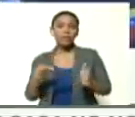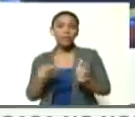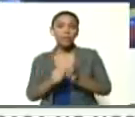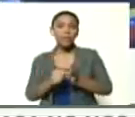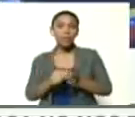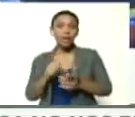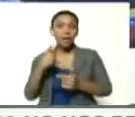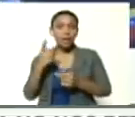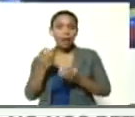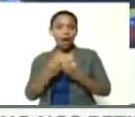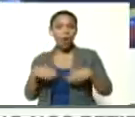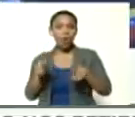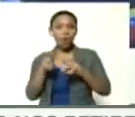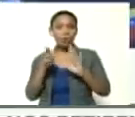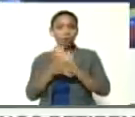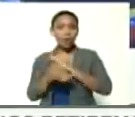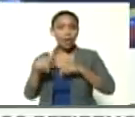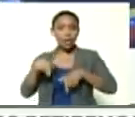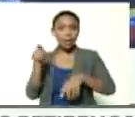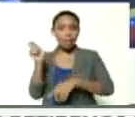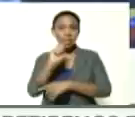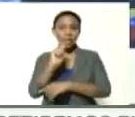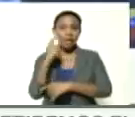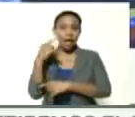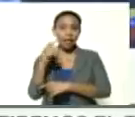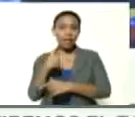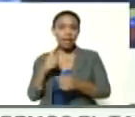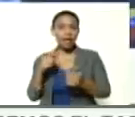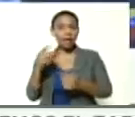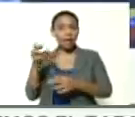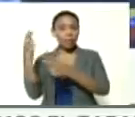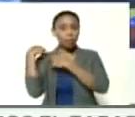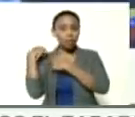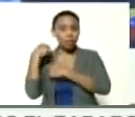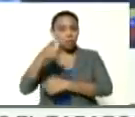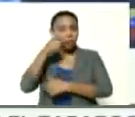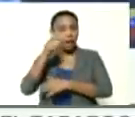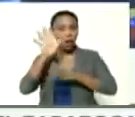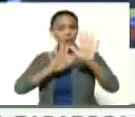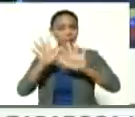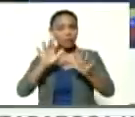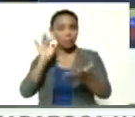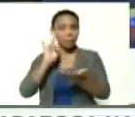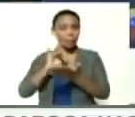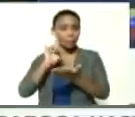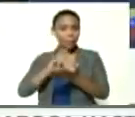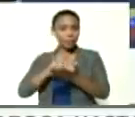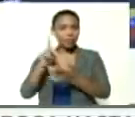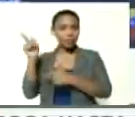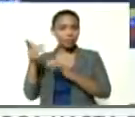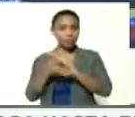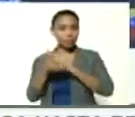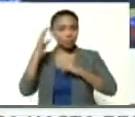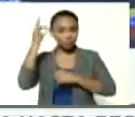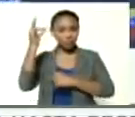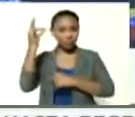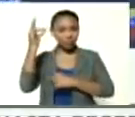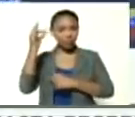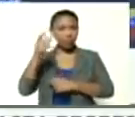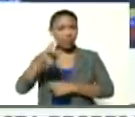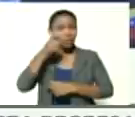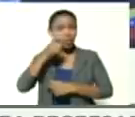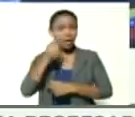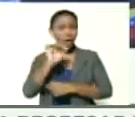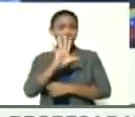Unidas, que durante este mes preside el Consejo de Seguridad. Los 15 miembros del Consejo de Seguridad, los